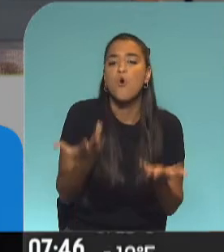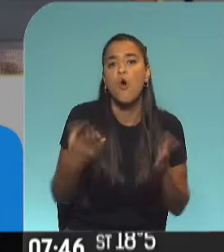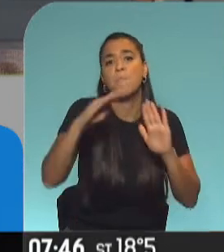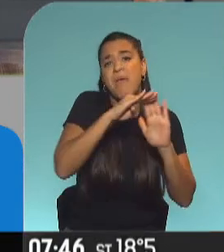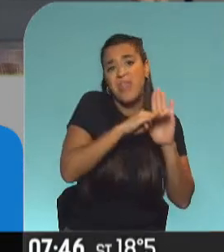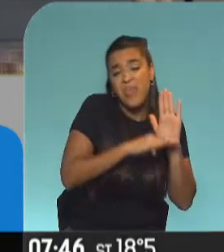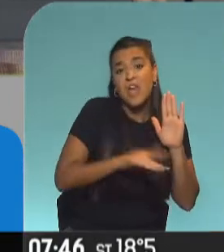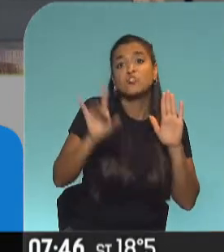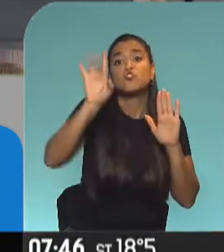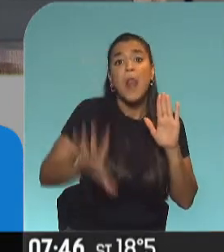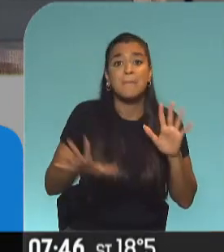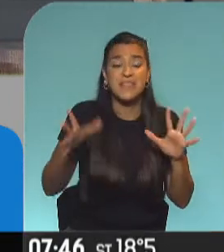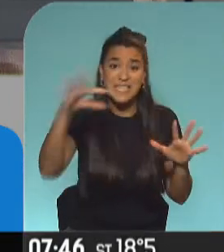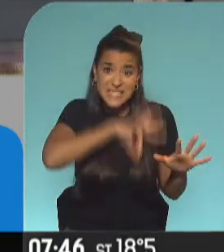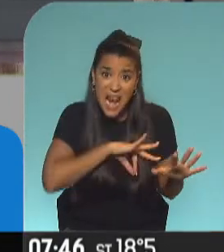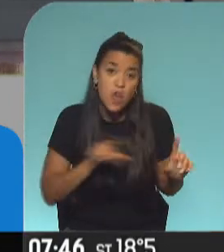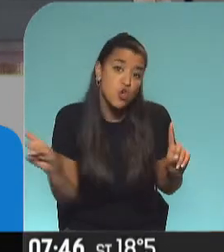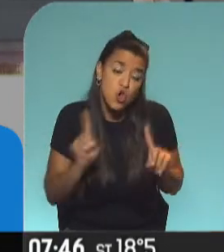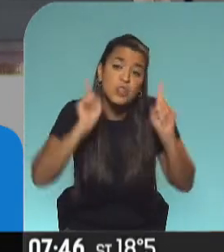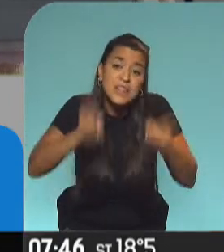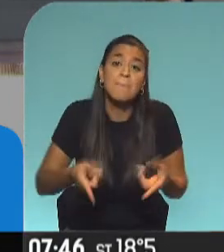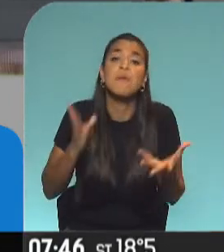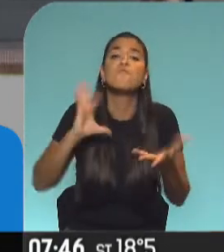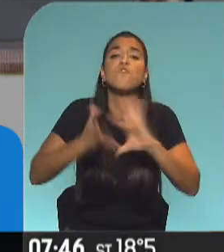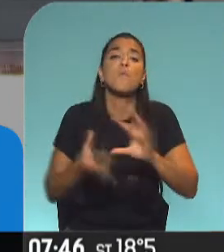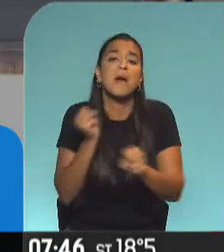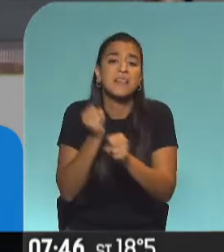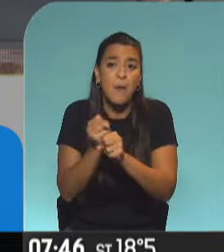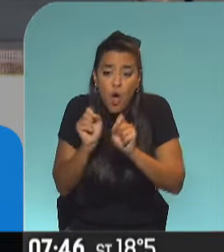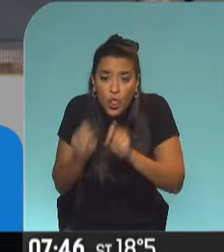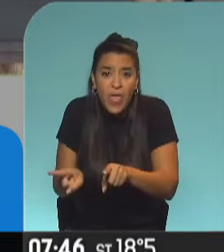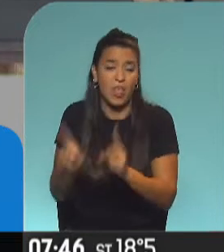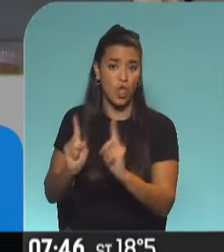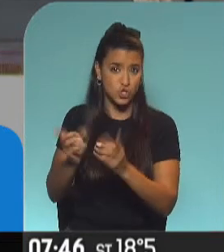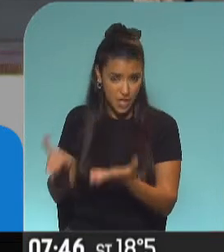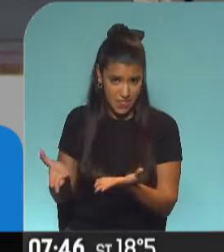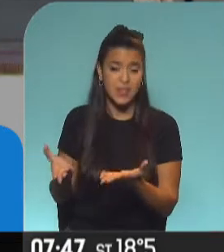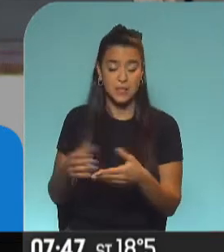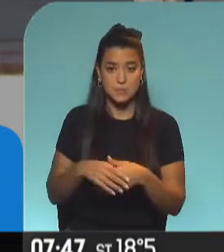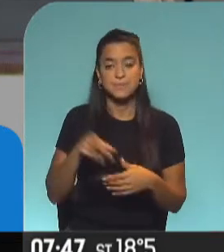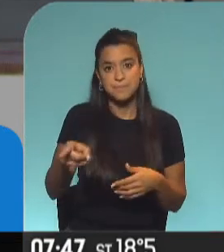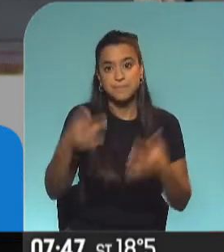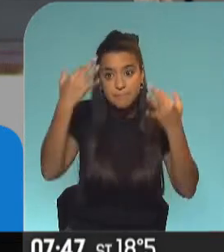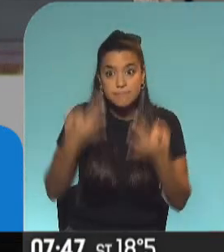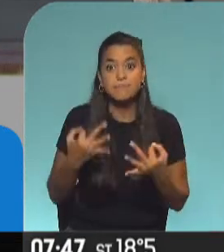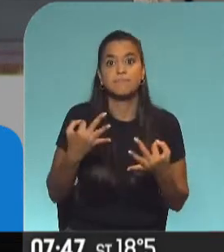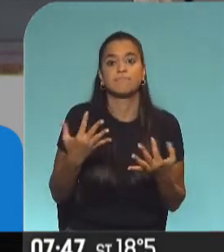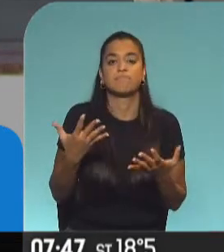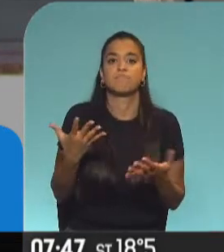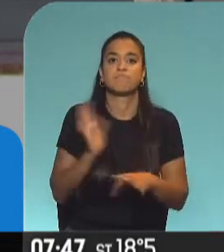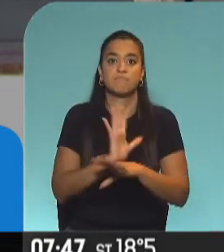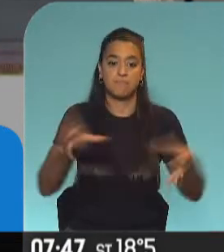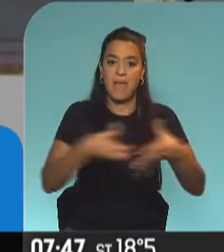por la situación salarial, sino por condiciones laborales de los docentes. Obviamente, de eso se trata la